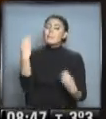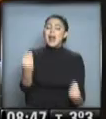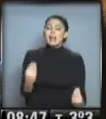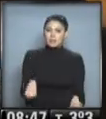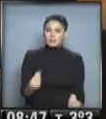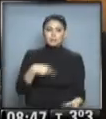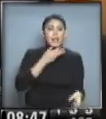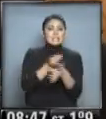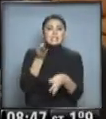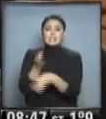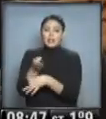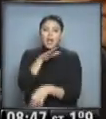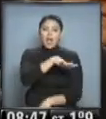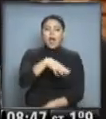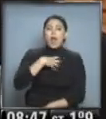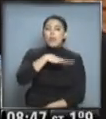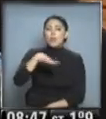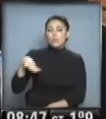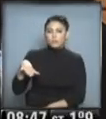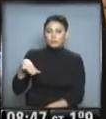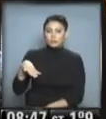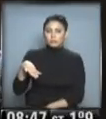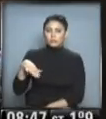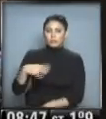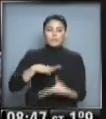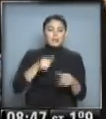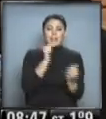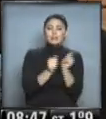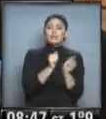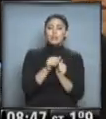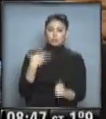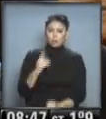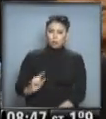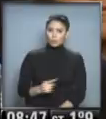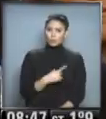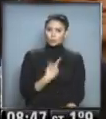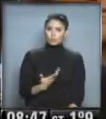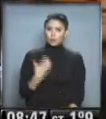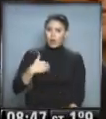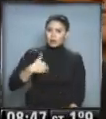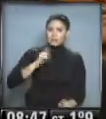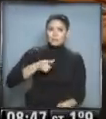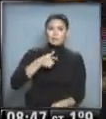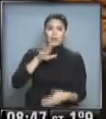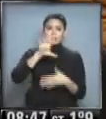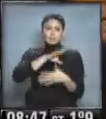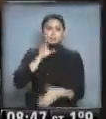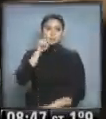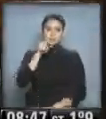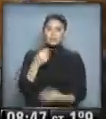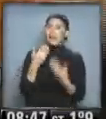venir, que es para enseñarle a nuestros alumnos nuestra historia de la cual estamos orgullosos, argentina y americana. Gracias, y